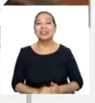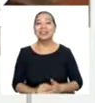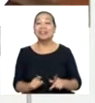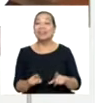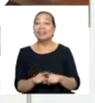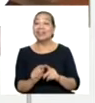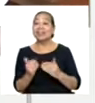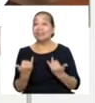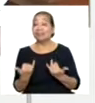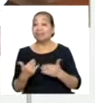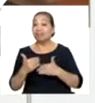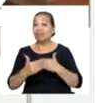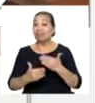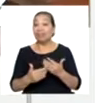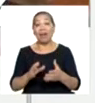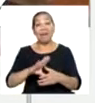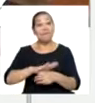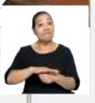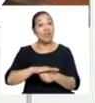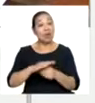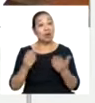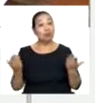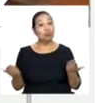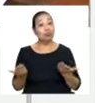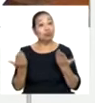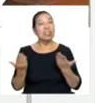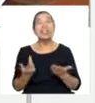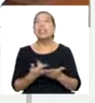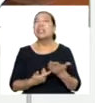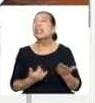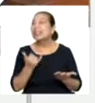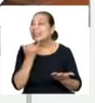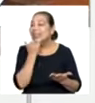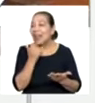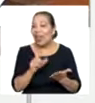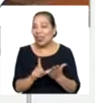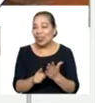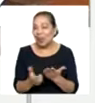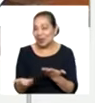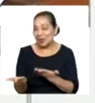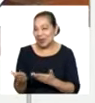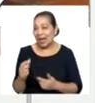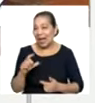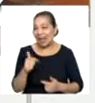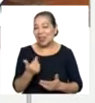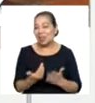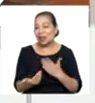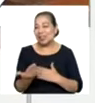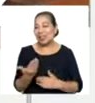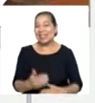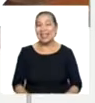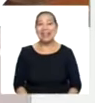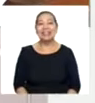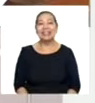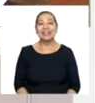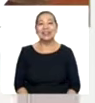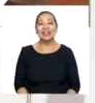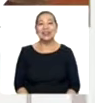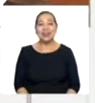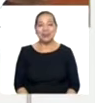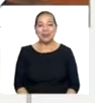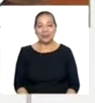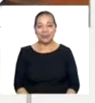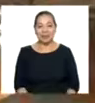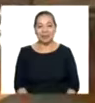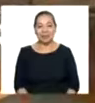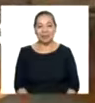también allí se viene desarrollando una feria de emprendedores. Pero ¿de qué se trata? Se lo vamos a consultar a Aldo. Muy buenos días.